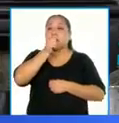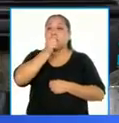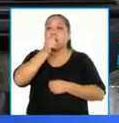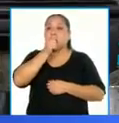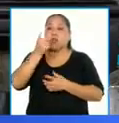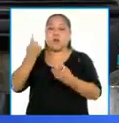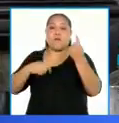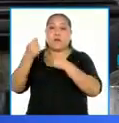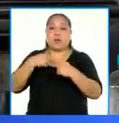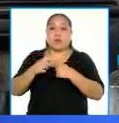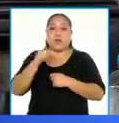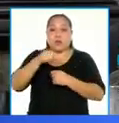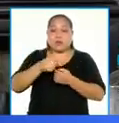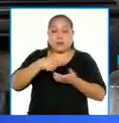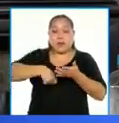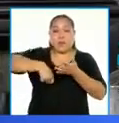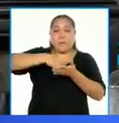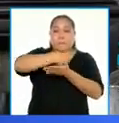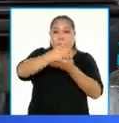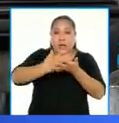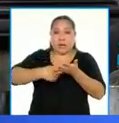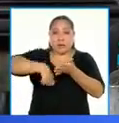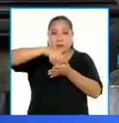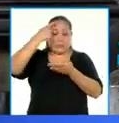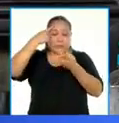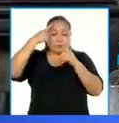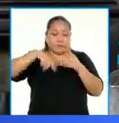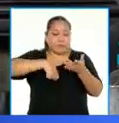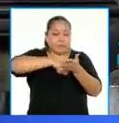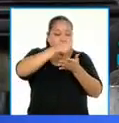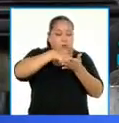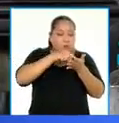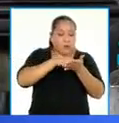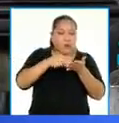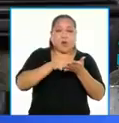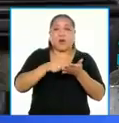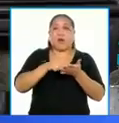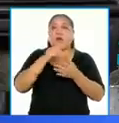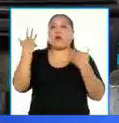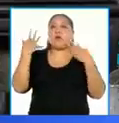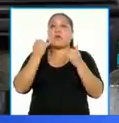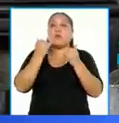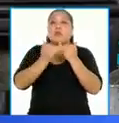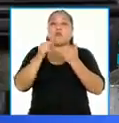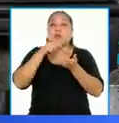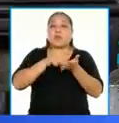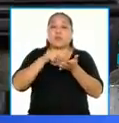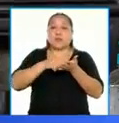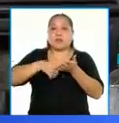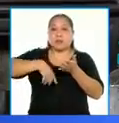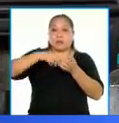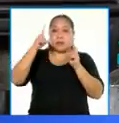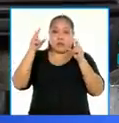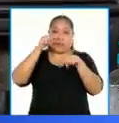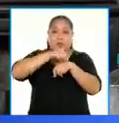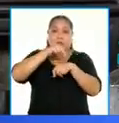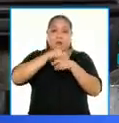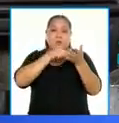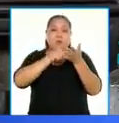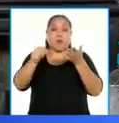comercial. Pero estas cláusulas de confidencialidad tienen una vigencia. Cuando termine la vigencia de estas cláusulas,